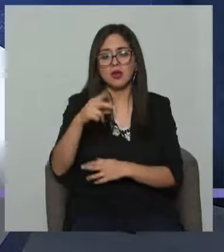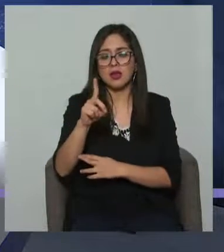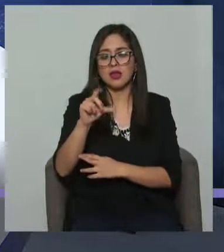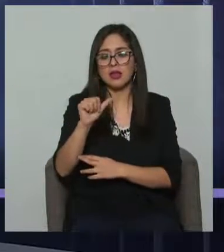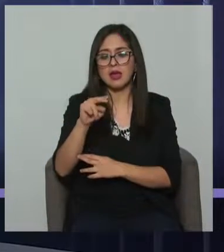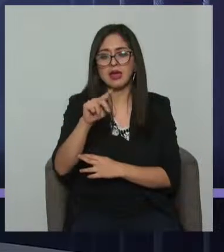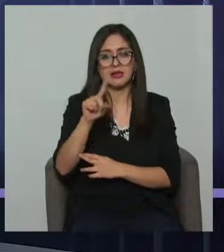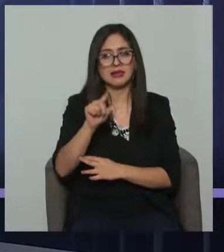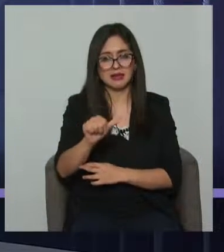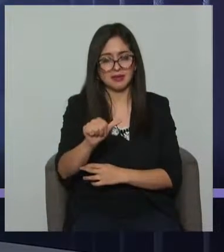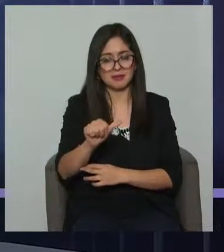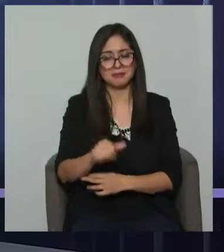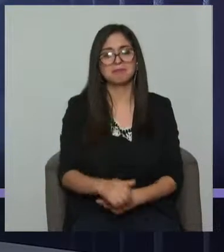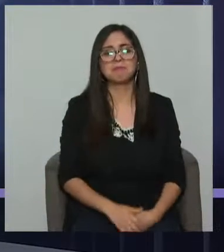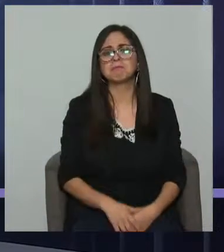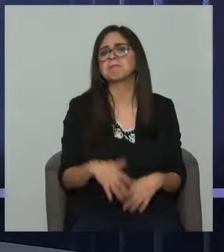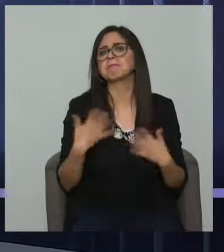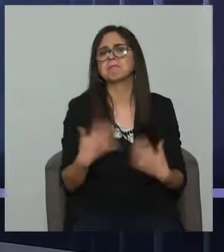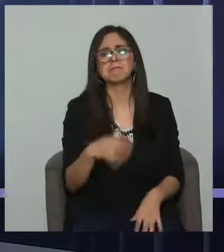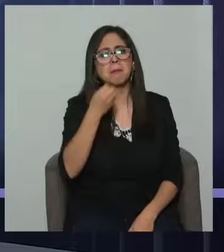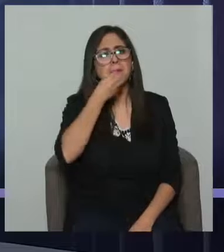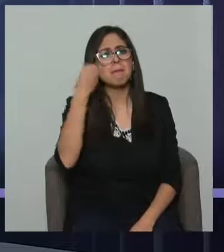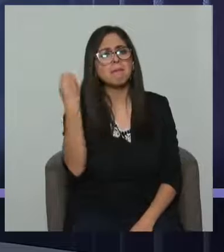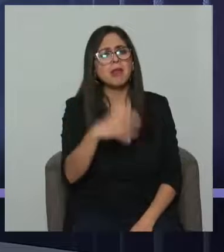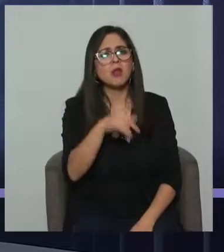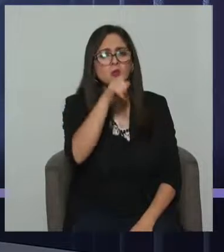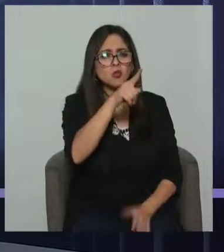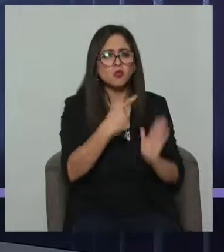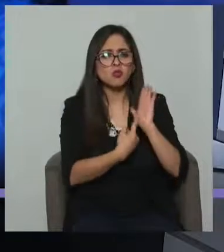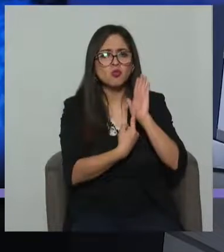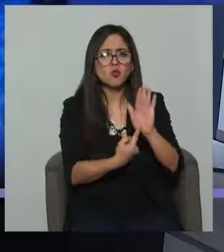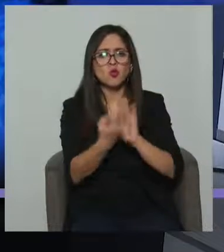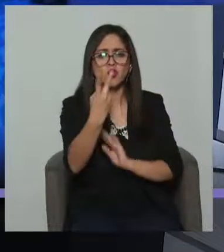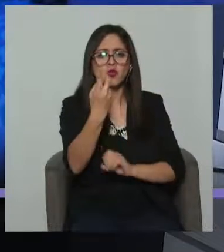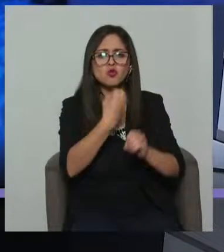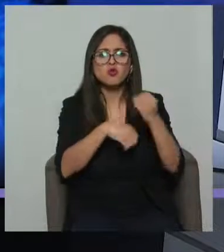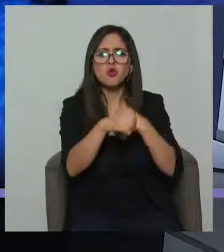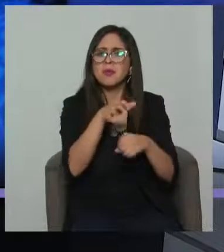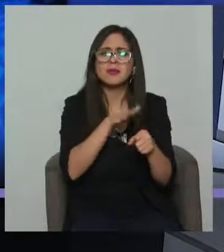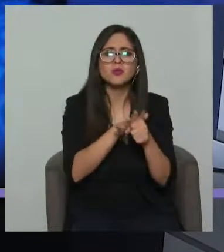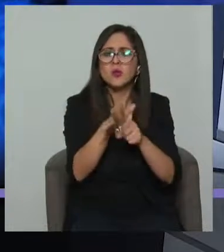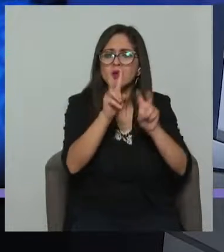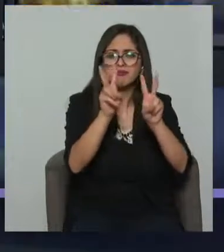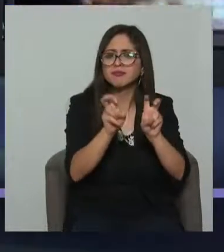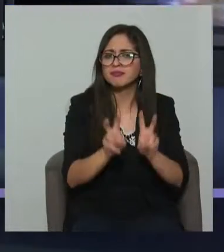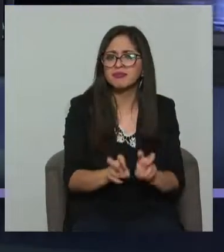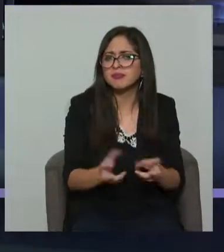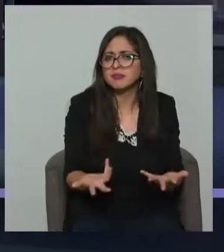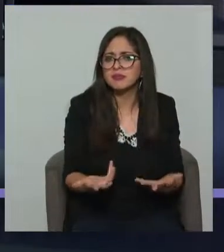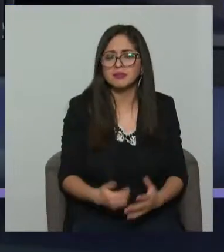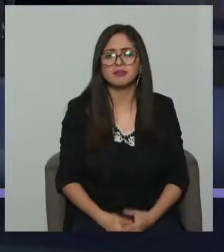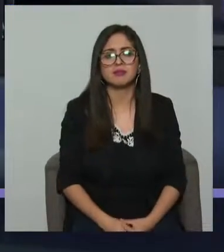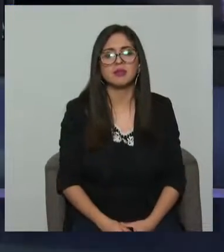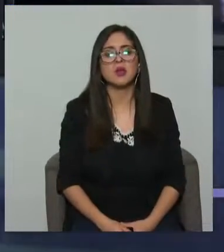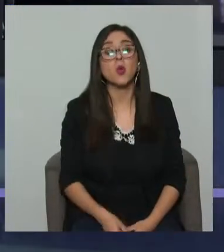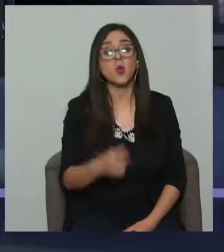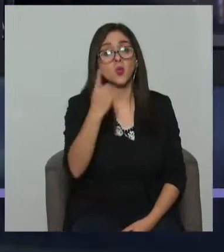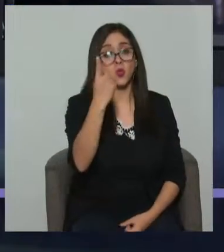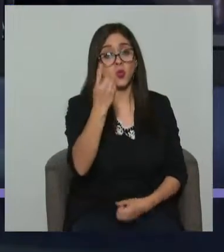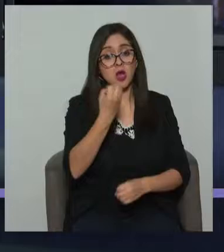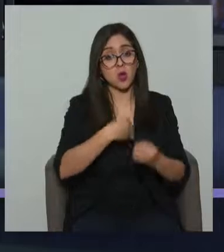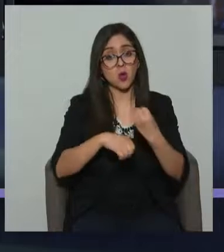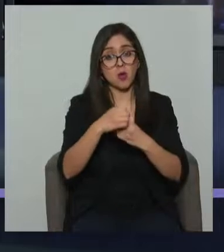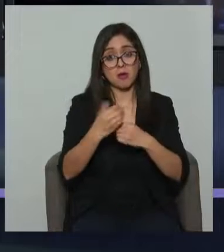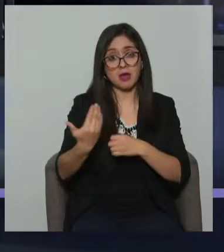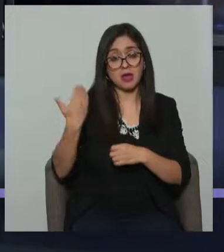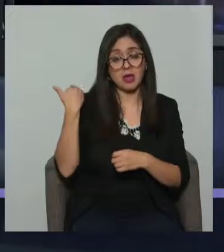No, maravilloso. Bueno, entonces, tú presentas 2 obras. Háblanos de tus obras. Bueno, una ya sucedió, 2 de